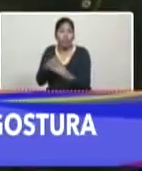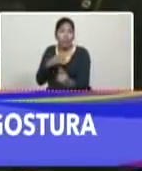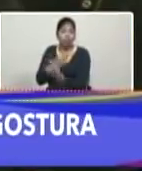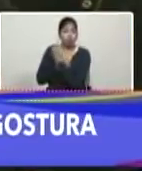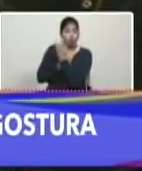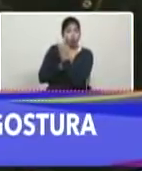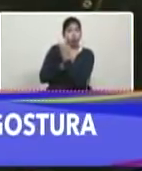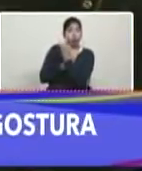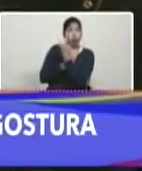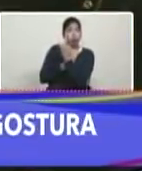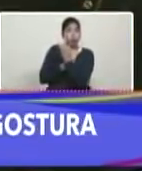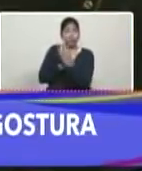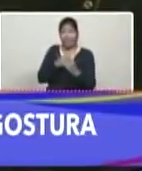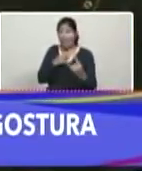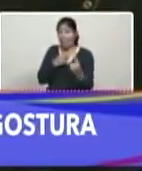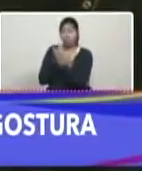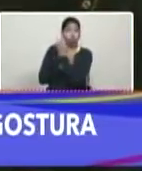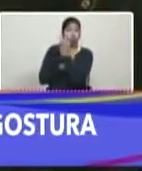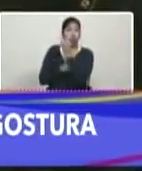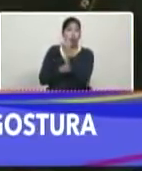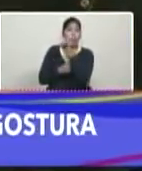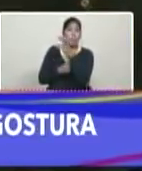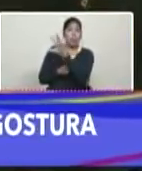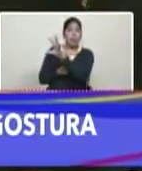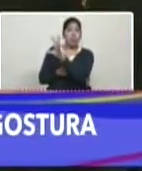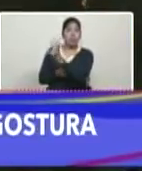Traición a la patria.